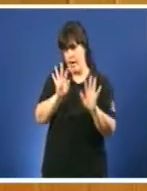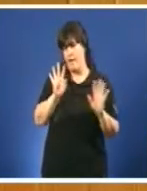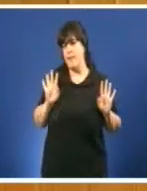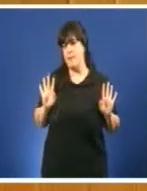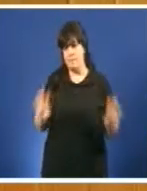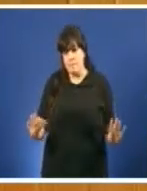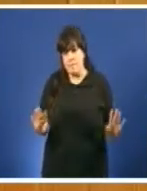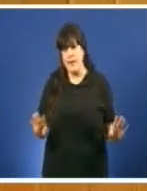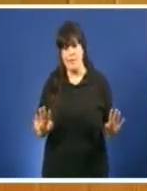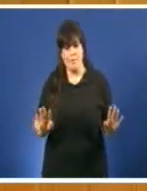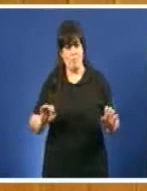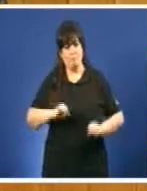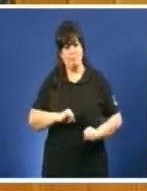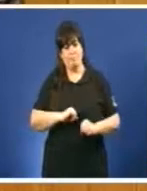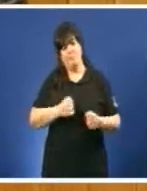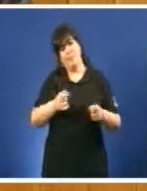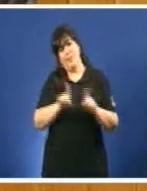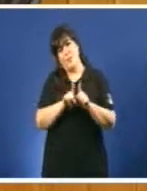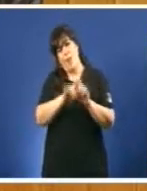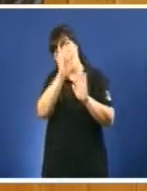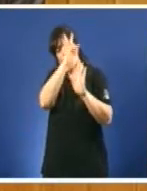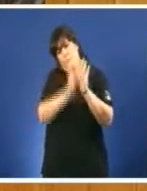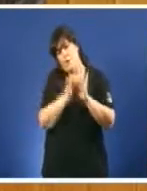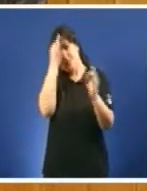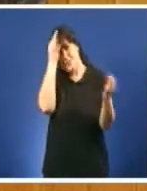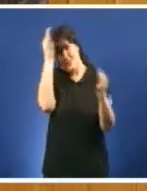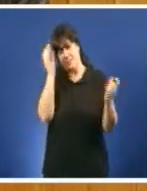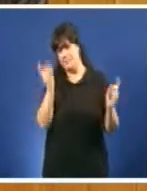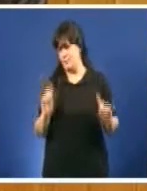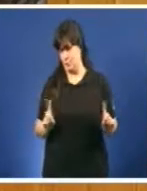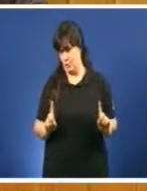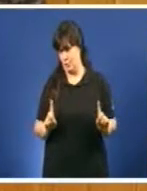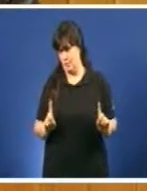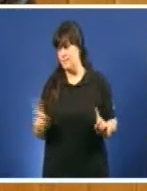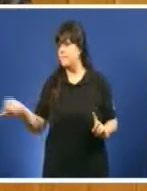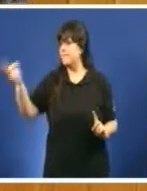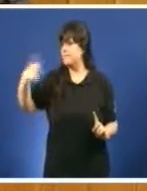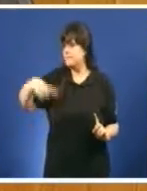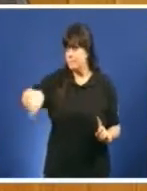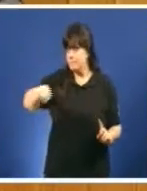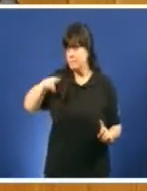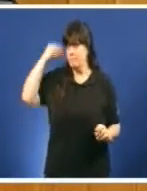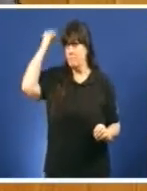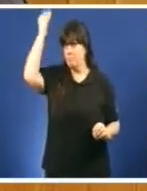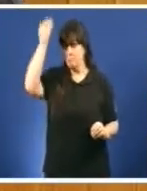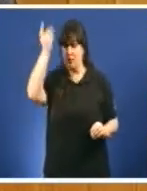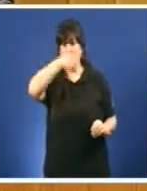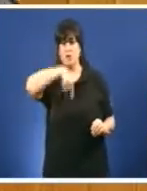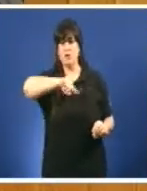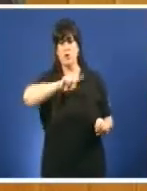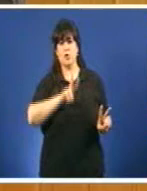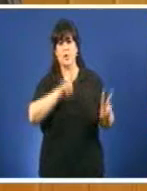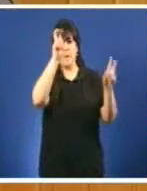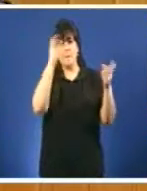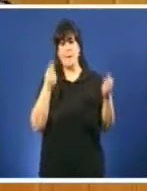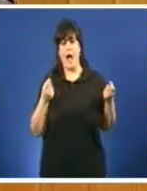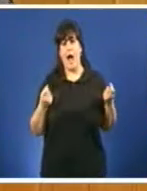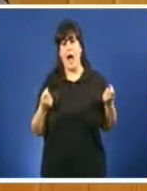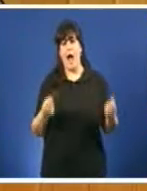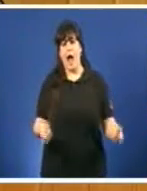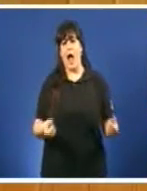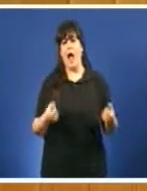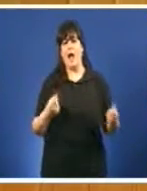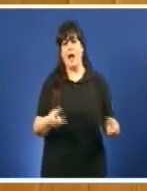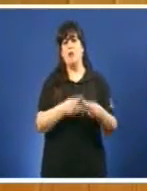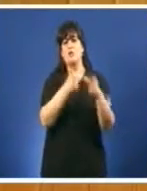orzamento consolidado. Pero, ademais, pretenden que ignoremos que grande parte do gasto social é gasto